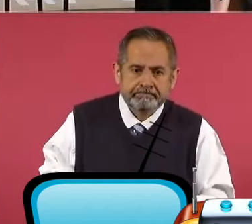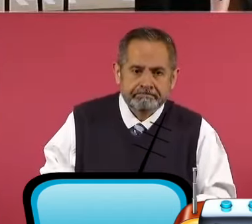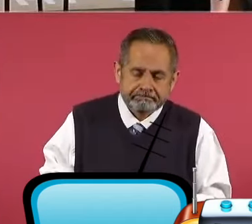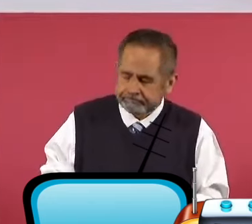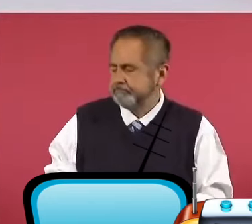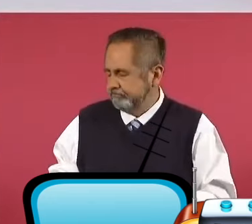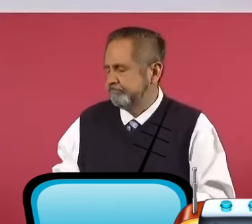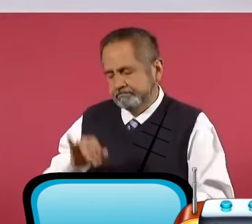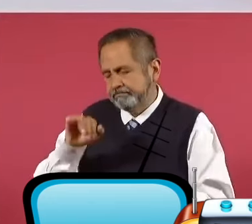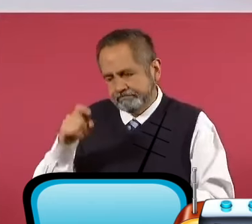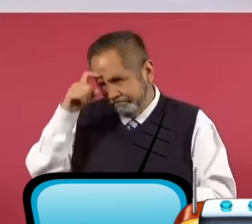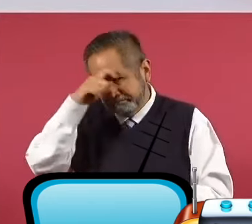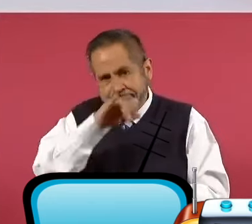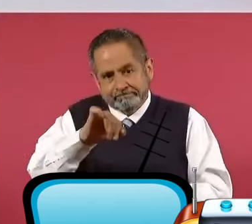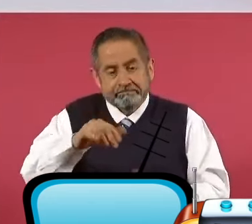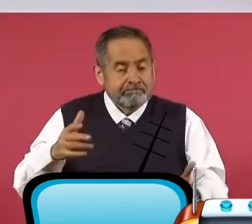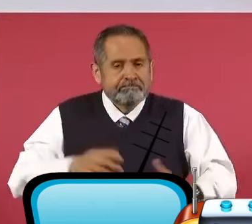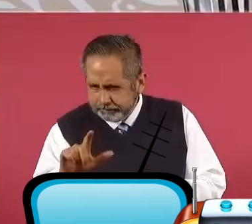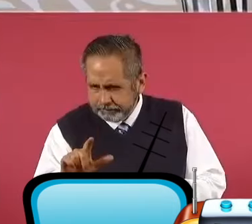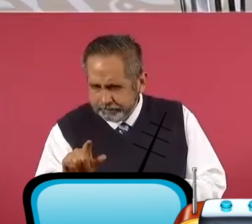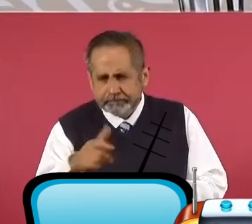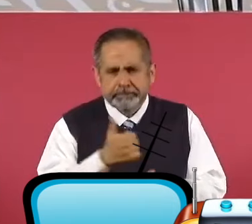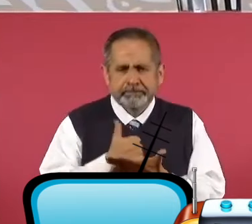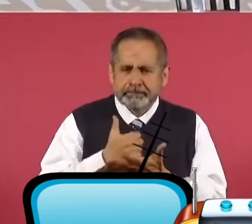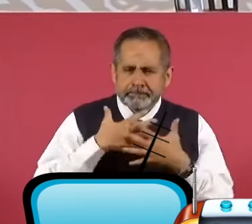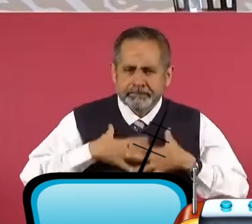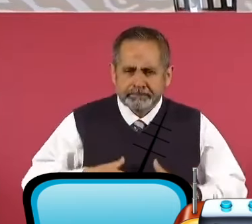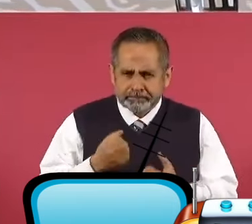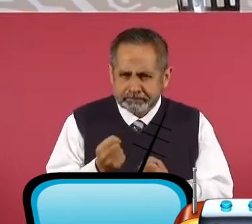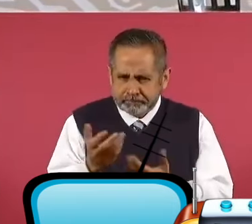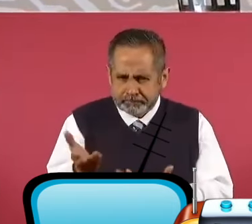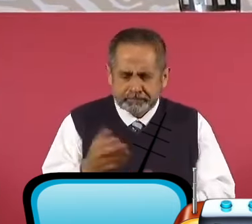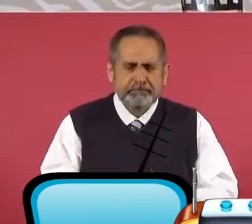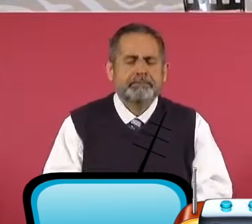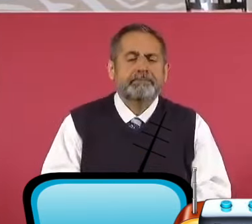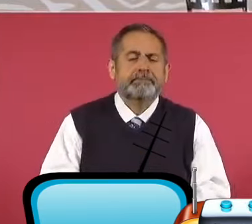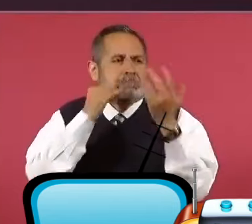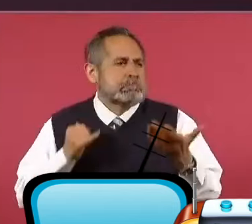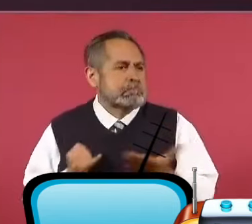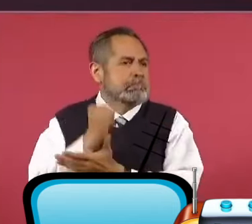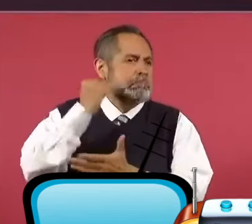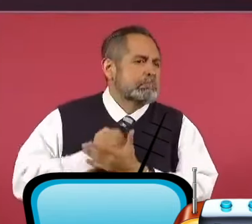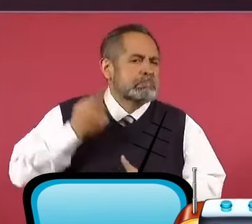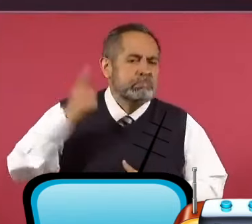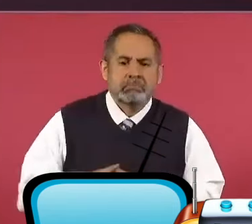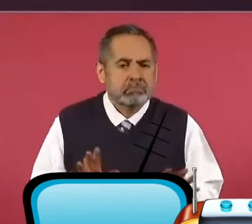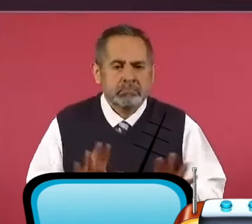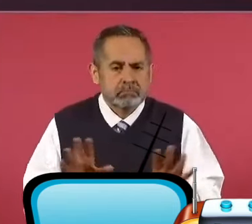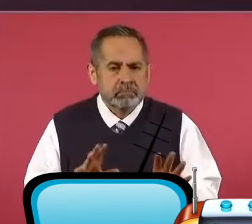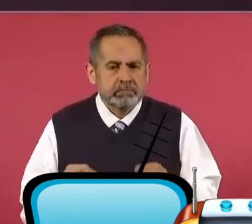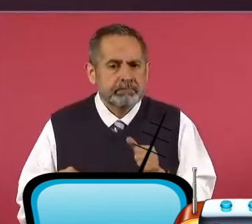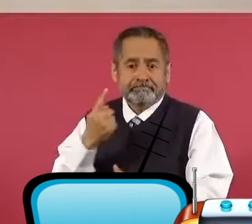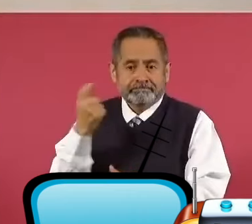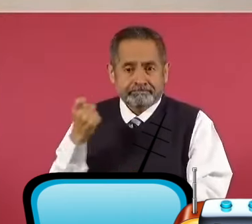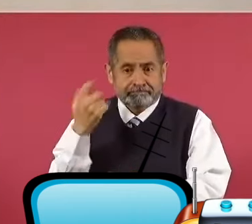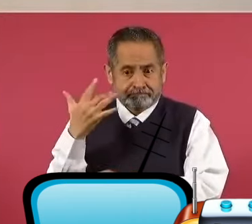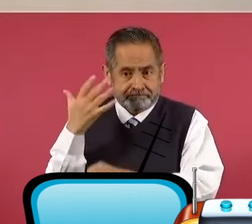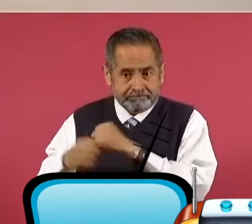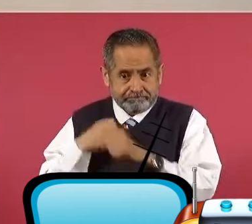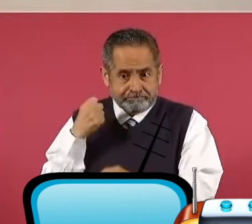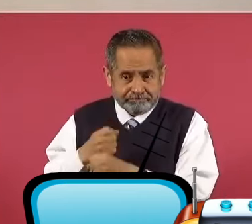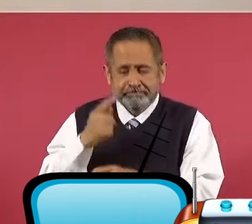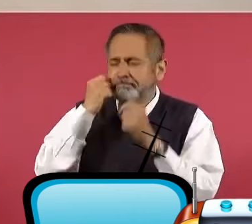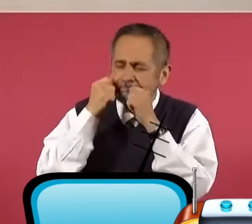difícil, sí. En una mañanera de 3 horas, Beatriz habló casi la mitad del tiempo y fue enfática en decir que están más